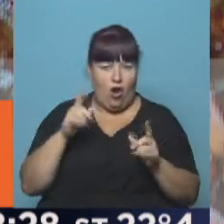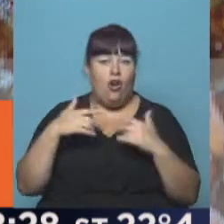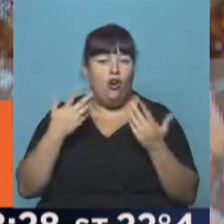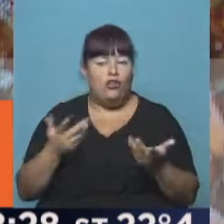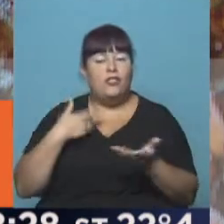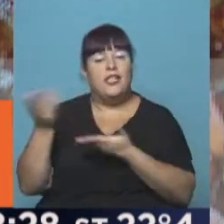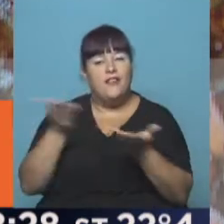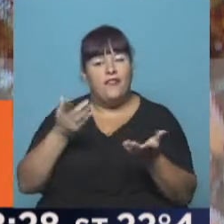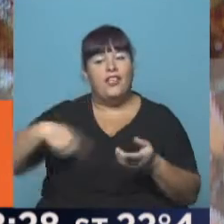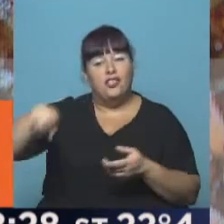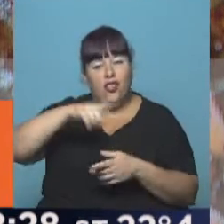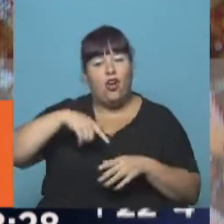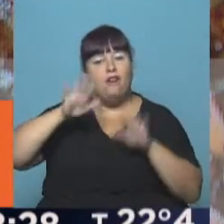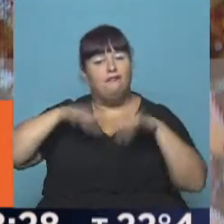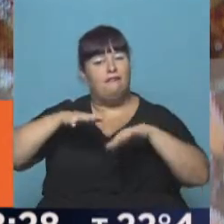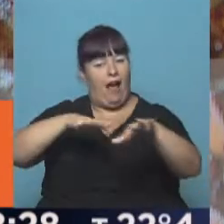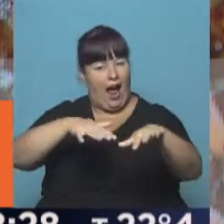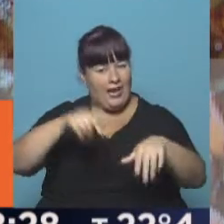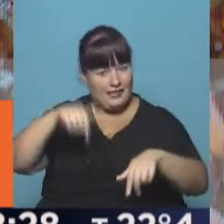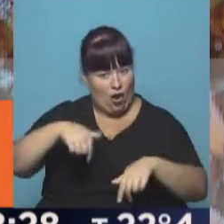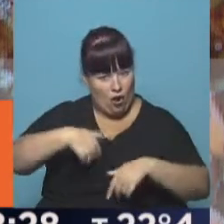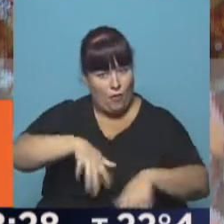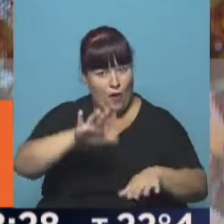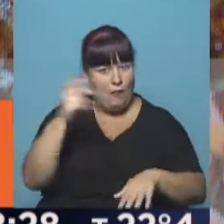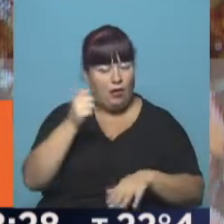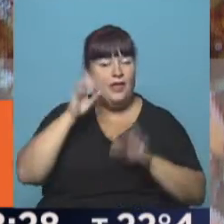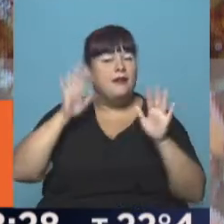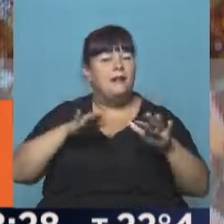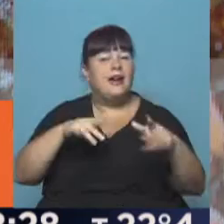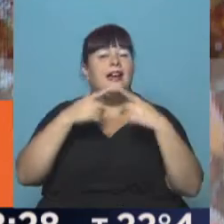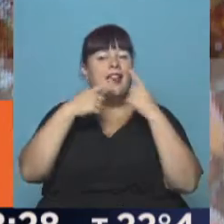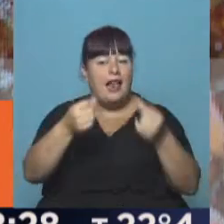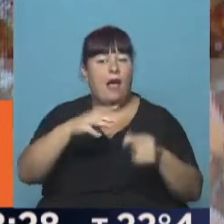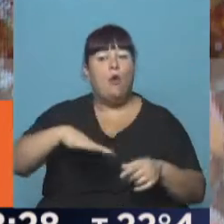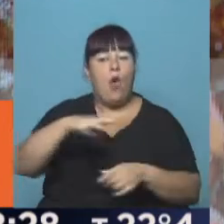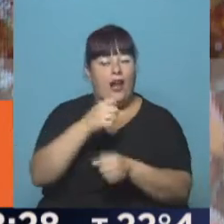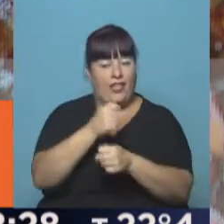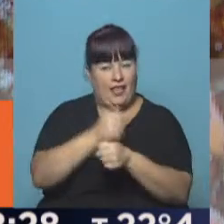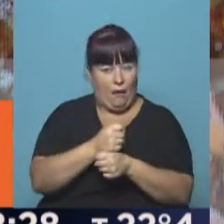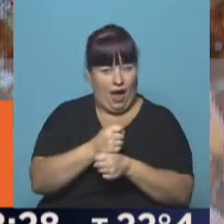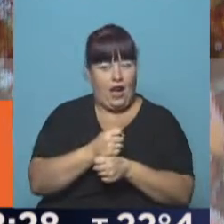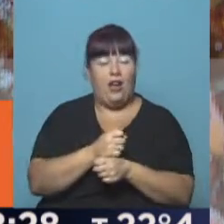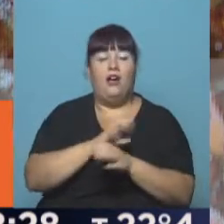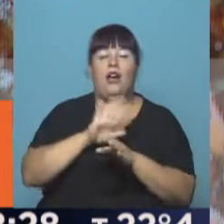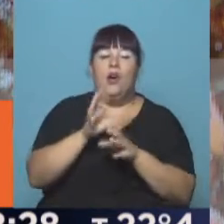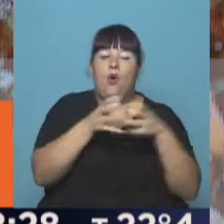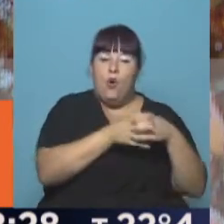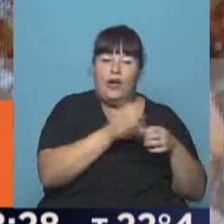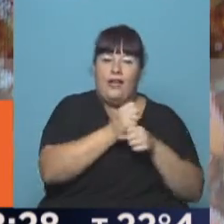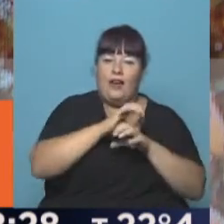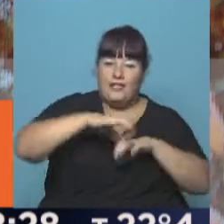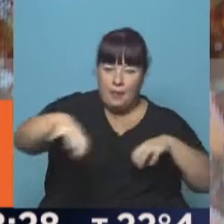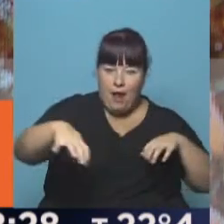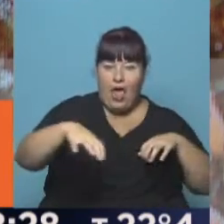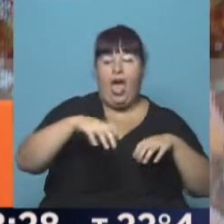tanto invitamos a esta gran movilización que va a haber, manifestarse en los lugares de trabajo, apartarse luego de los lugares de